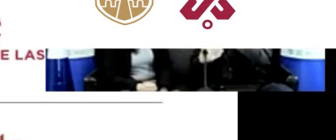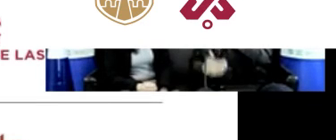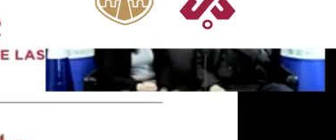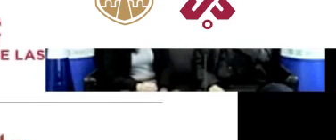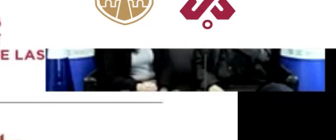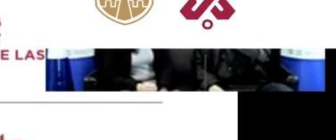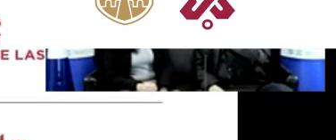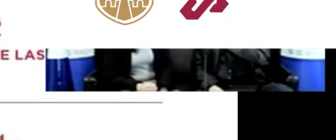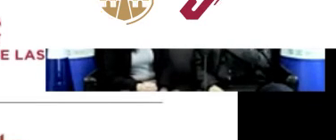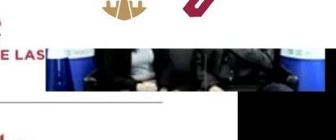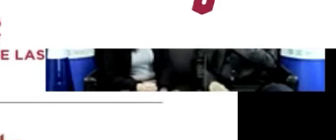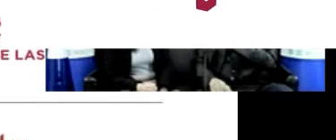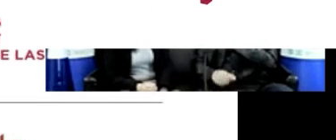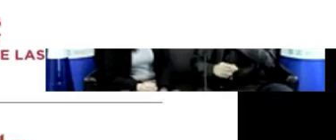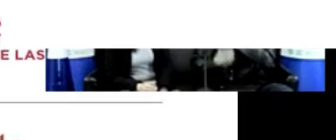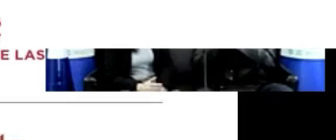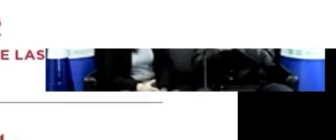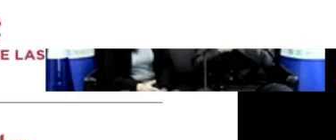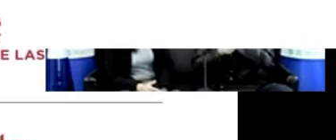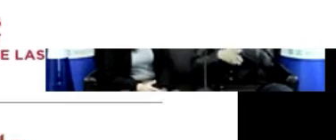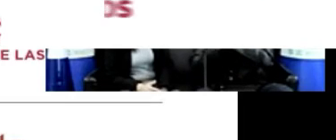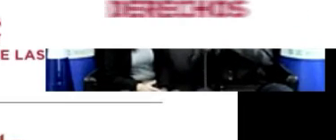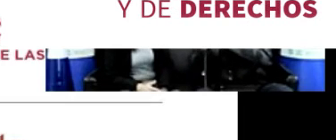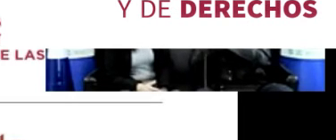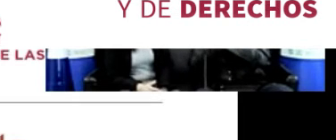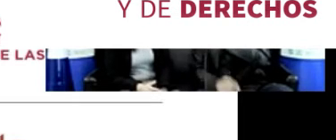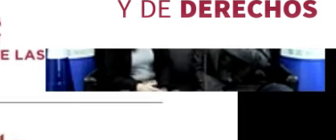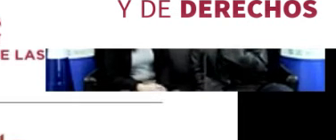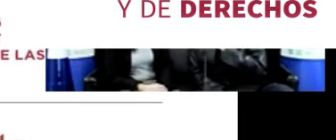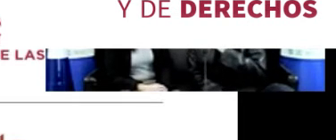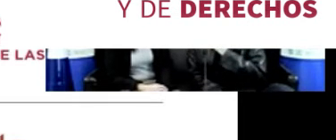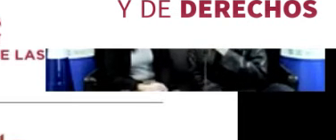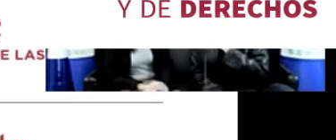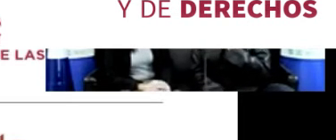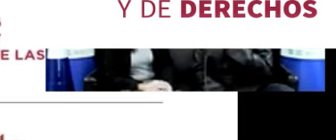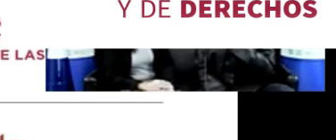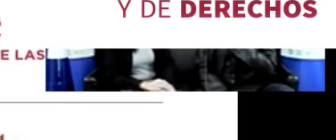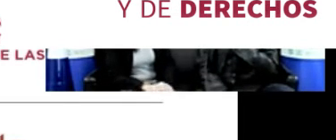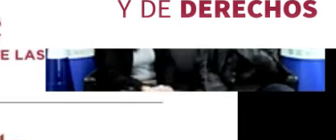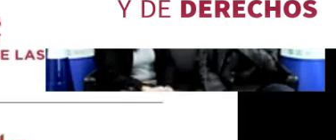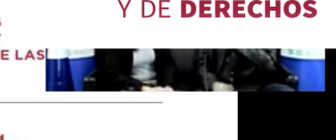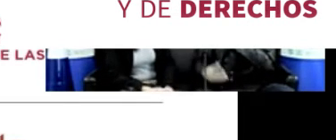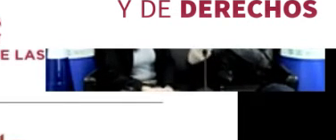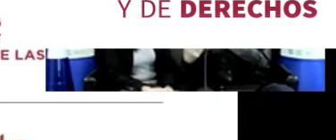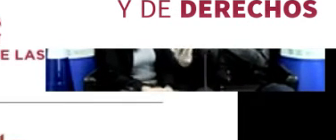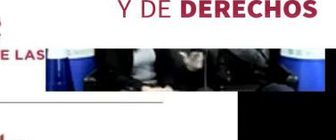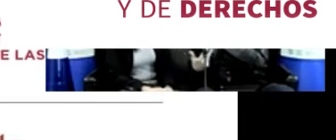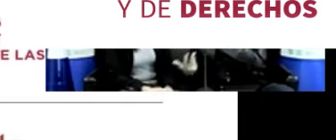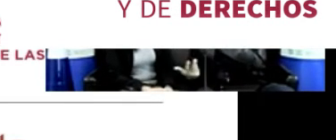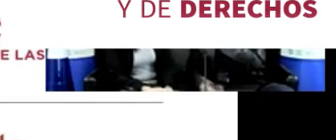mantener esa motivación. Claro. Esos planes por parte de la entrevista motivacional, estas son